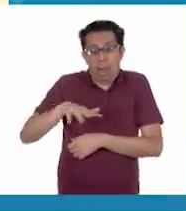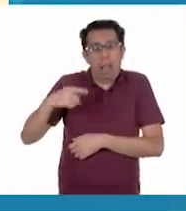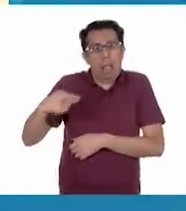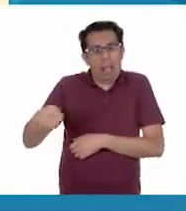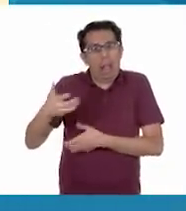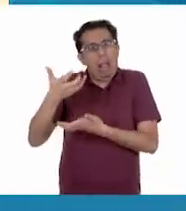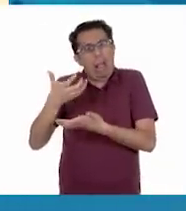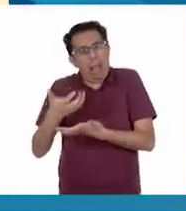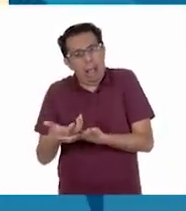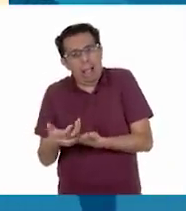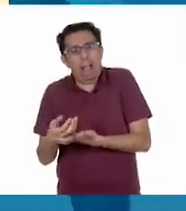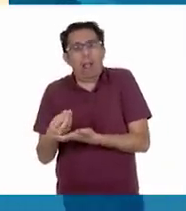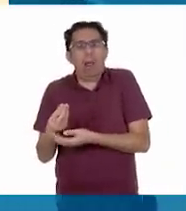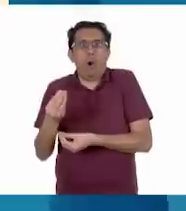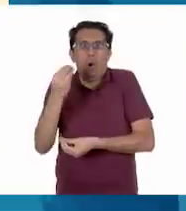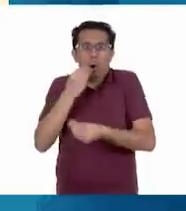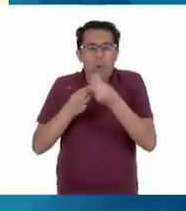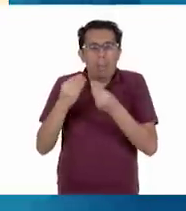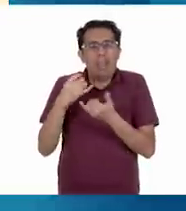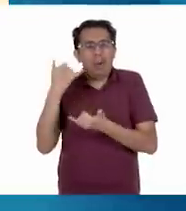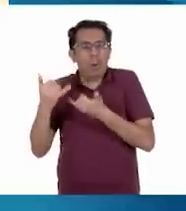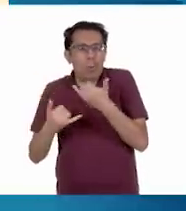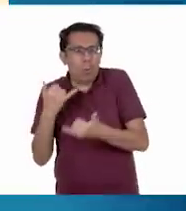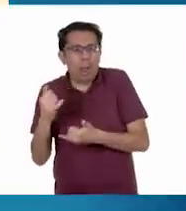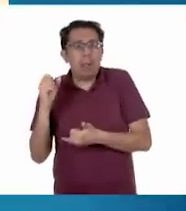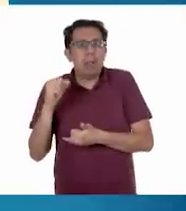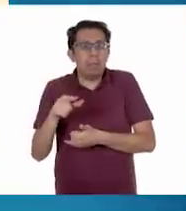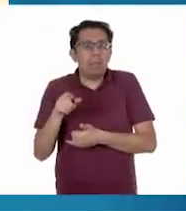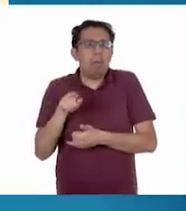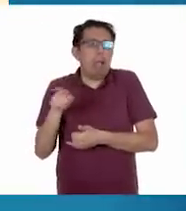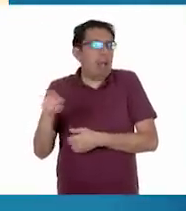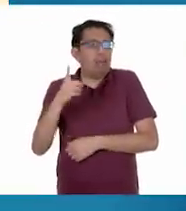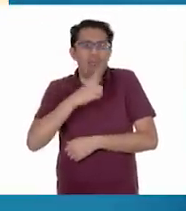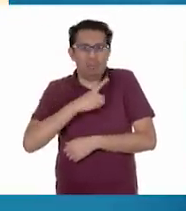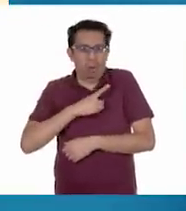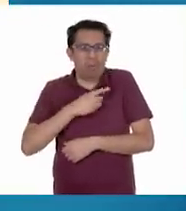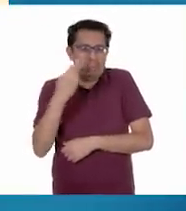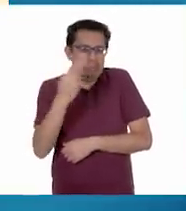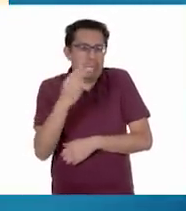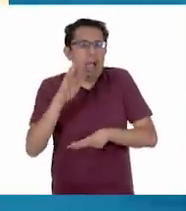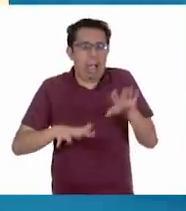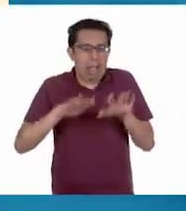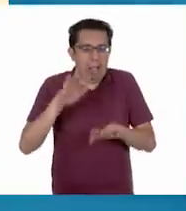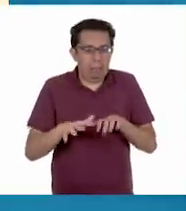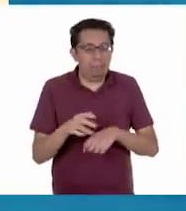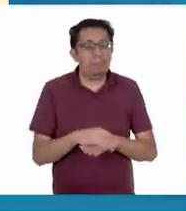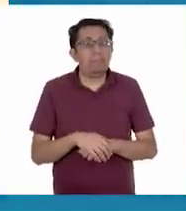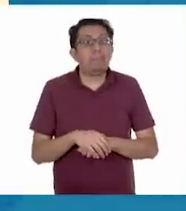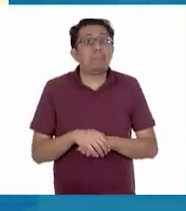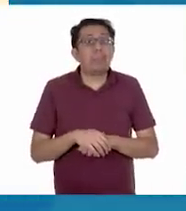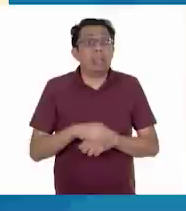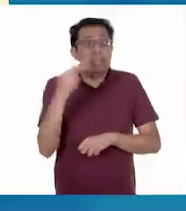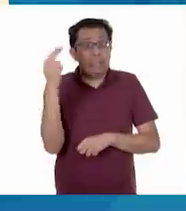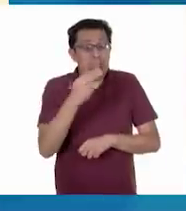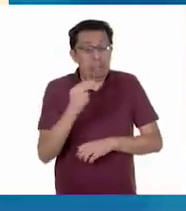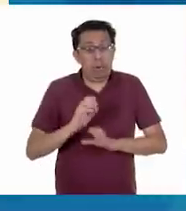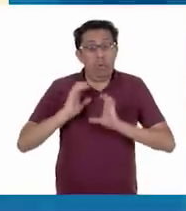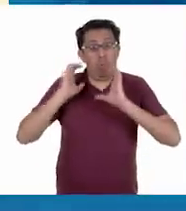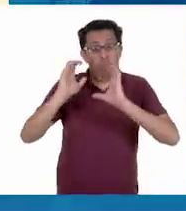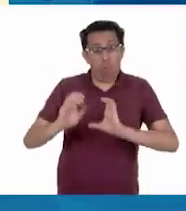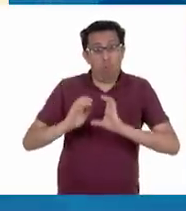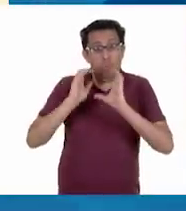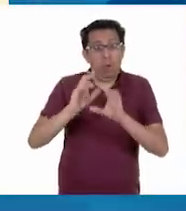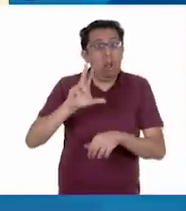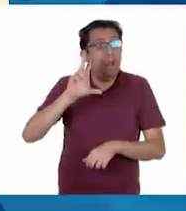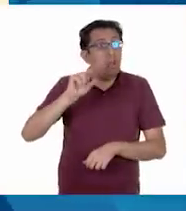para poder comer, para poder jugar incluso él solo. Así que tenemos que ser muy precavidos en